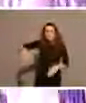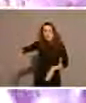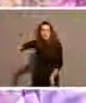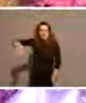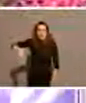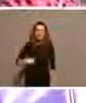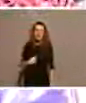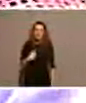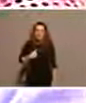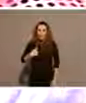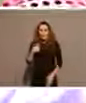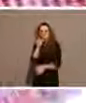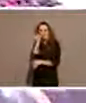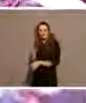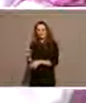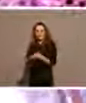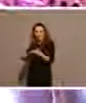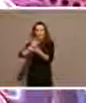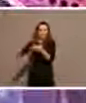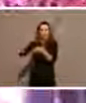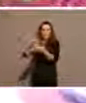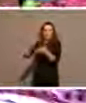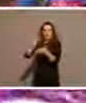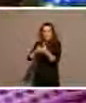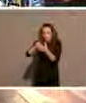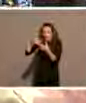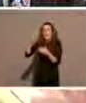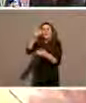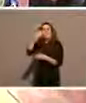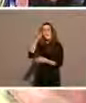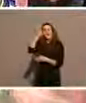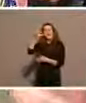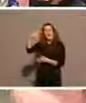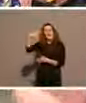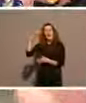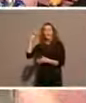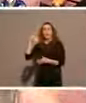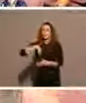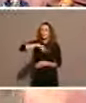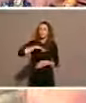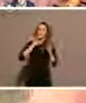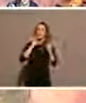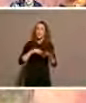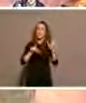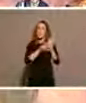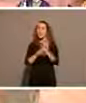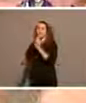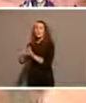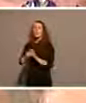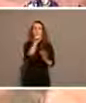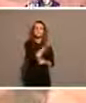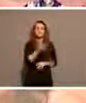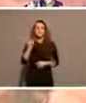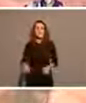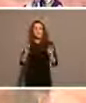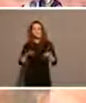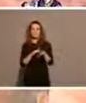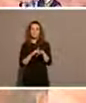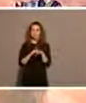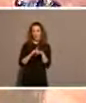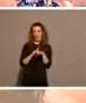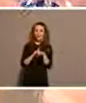cabrón que ha redactado el pequero. Dice que somos iguales ante la ley. Perdón,